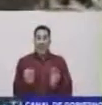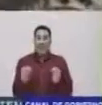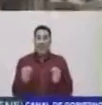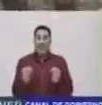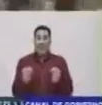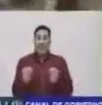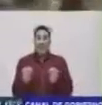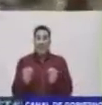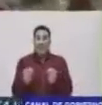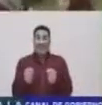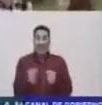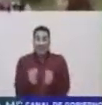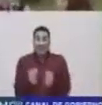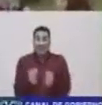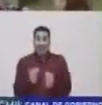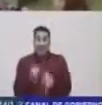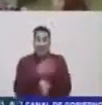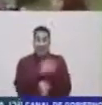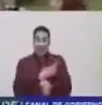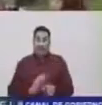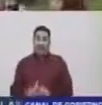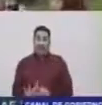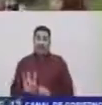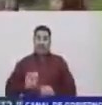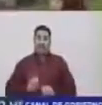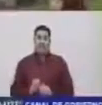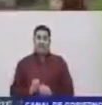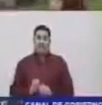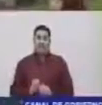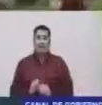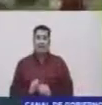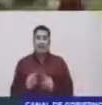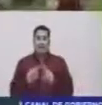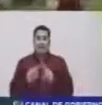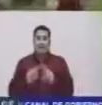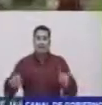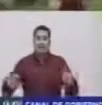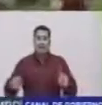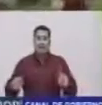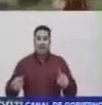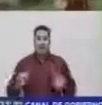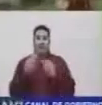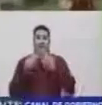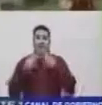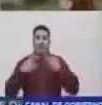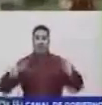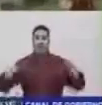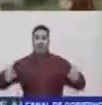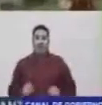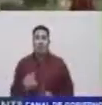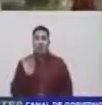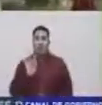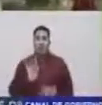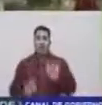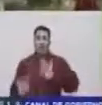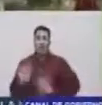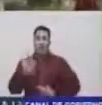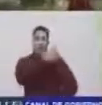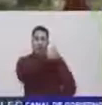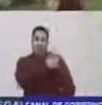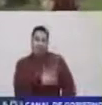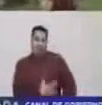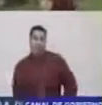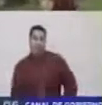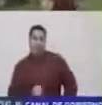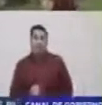que es la elaboración del tejido, también tenemos en diferentes diseños, tanto